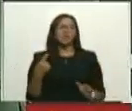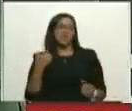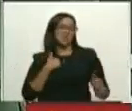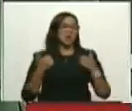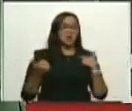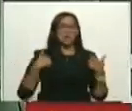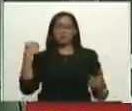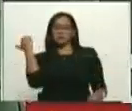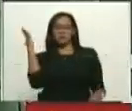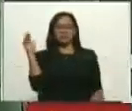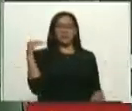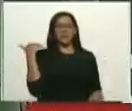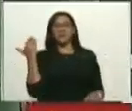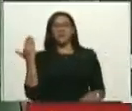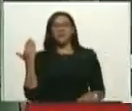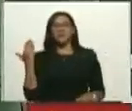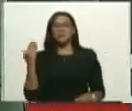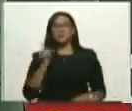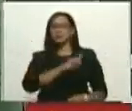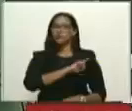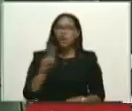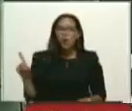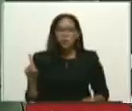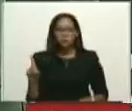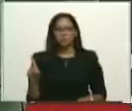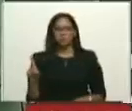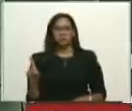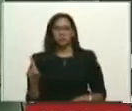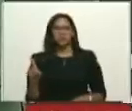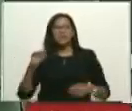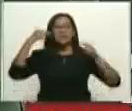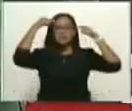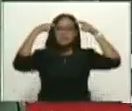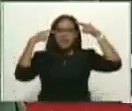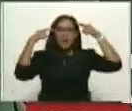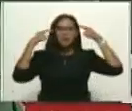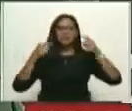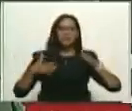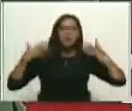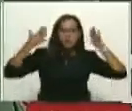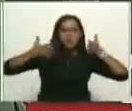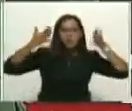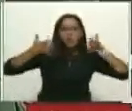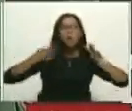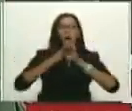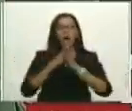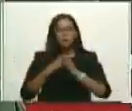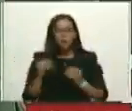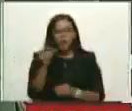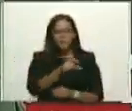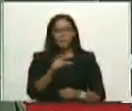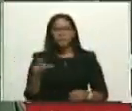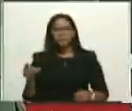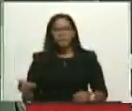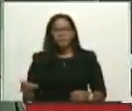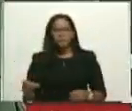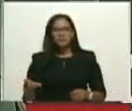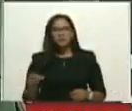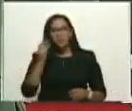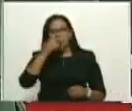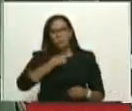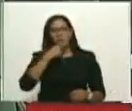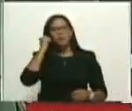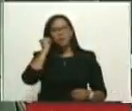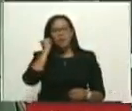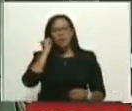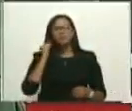egocentrista, de una persona, ¿no? Chávez nos forjó a todos y a todas,